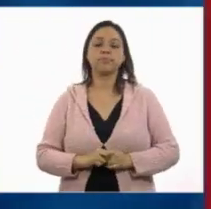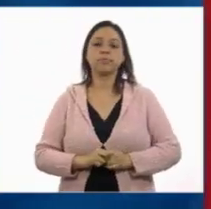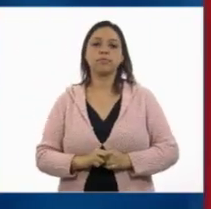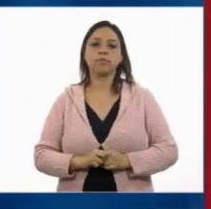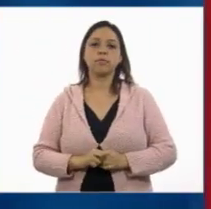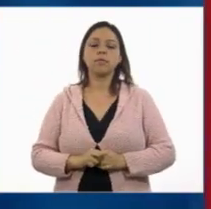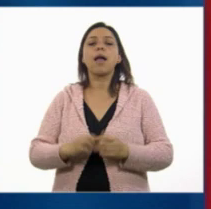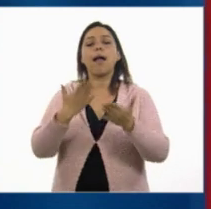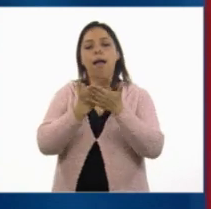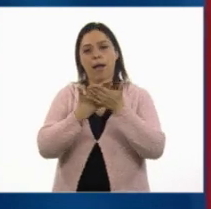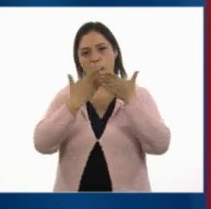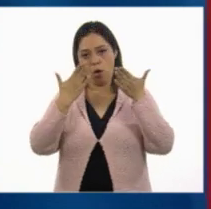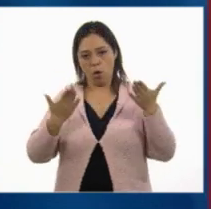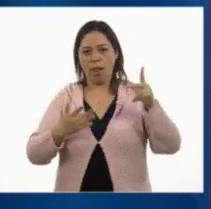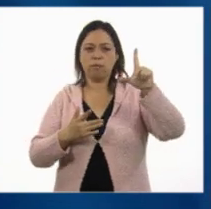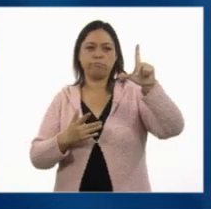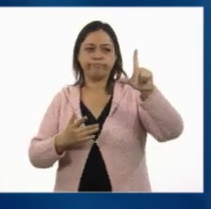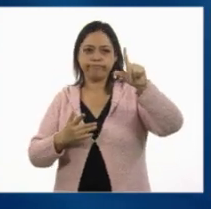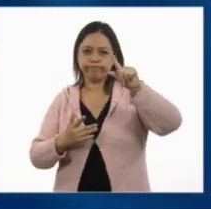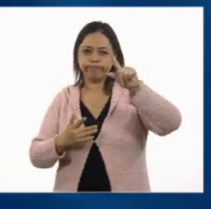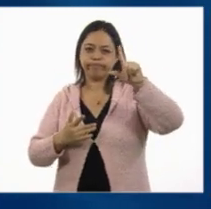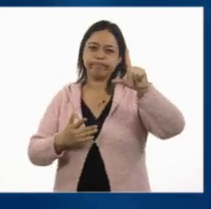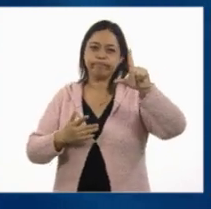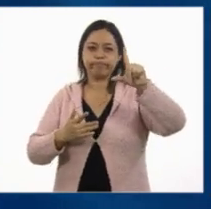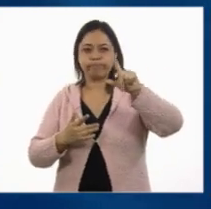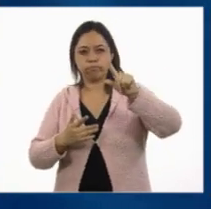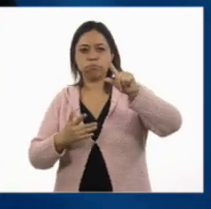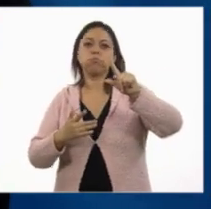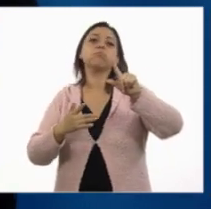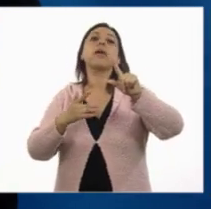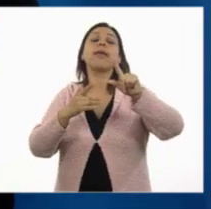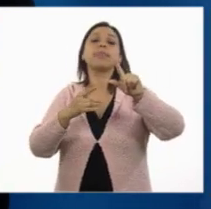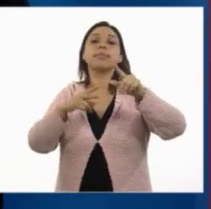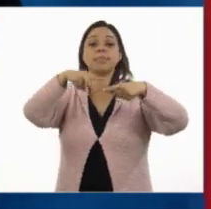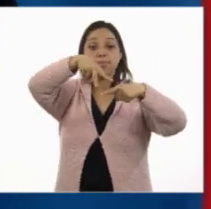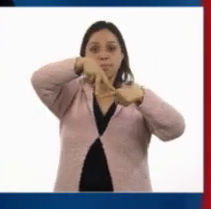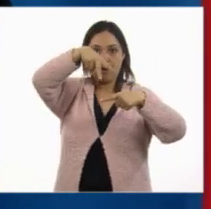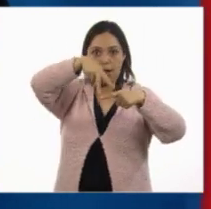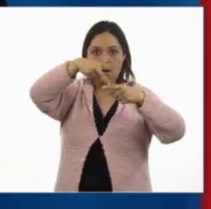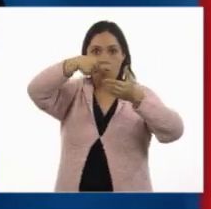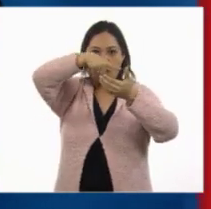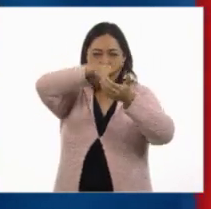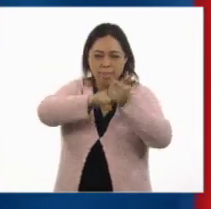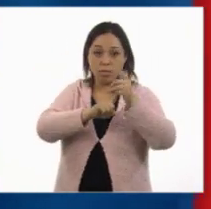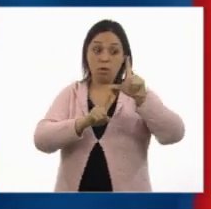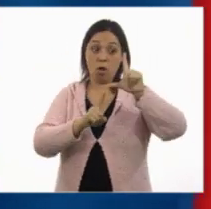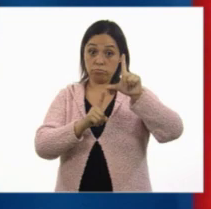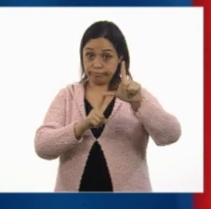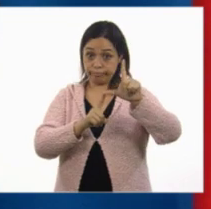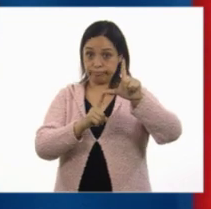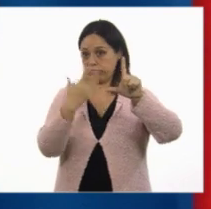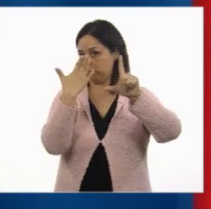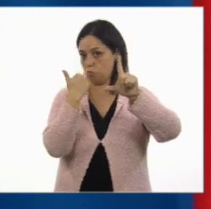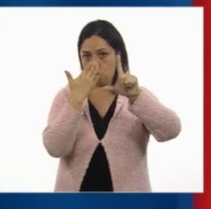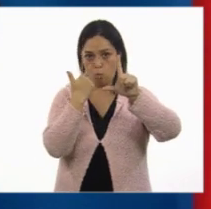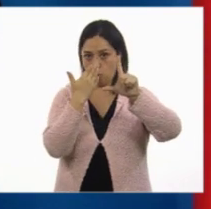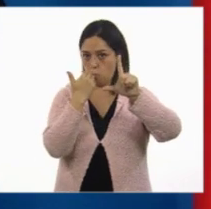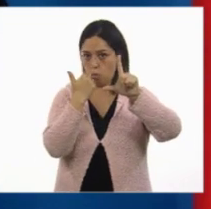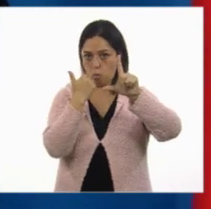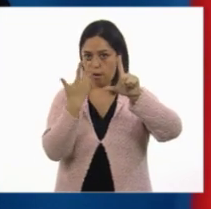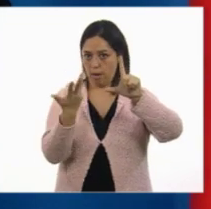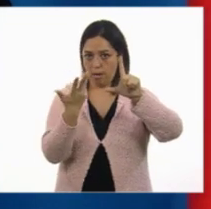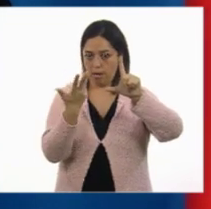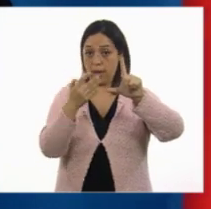Los ángulos equiláteros no tienen ángulos rectos, entonces no existe un